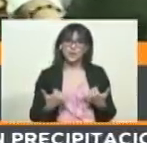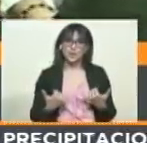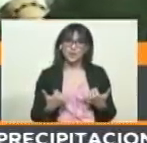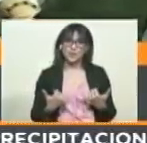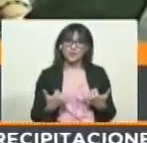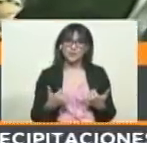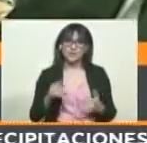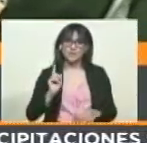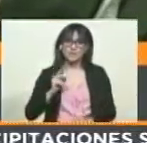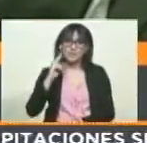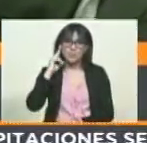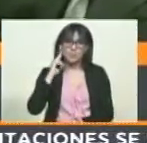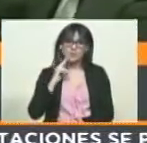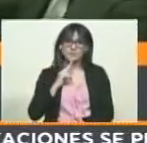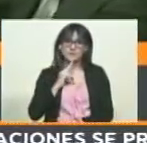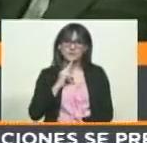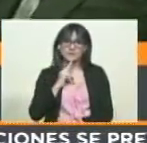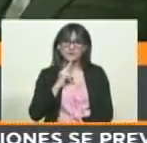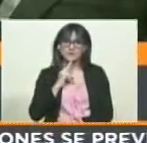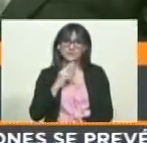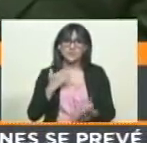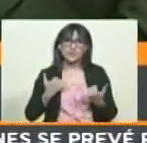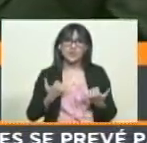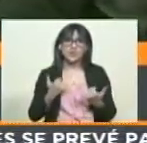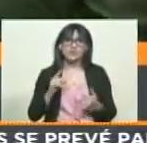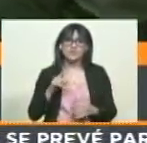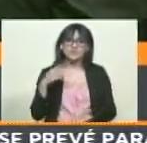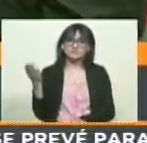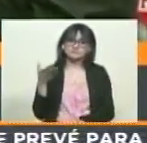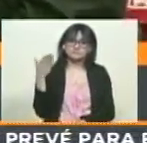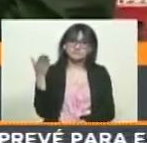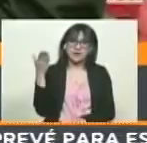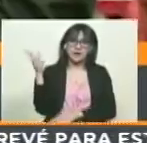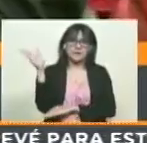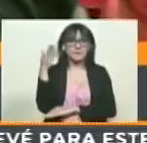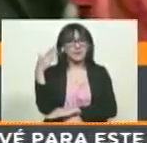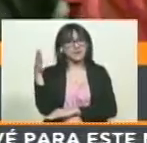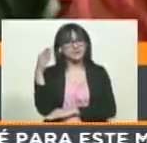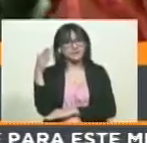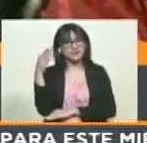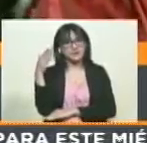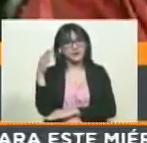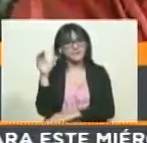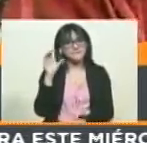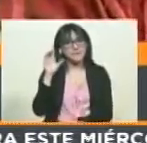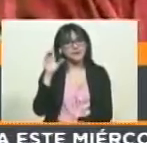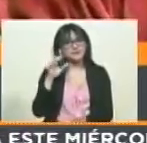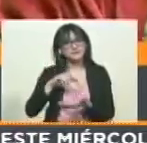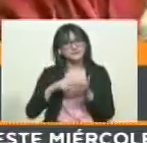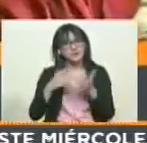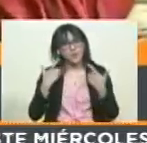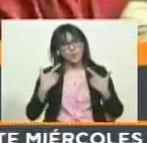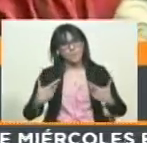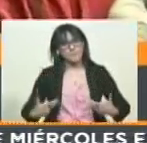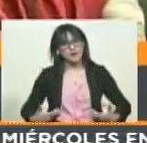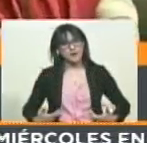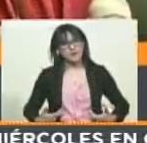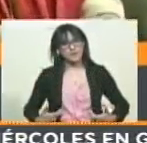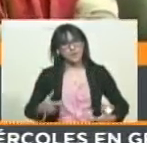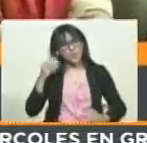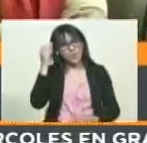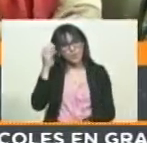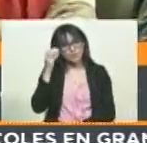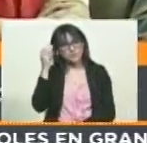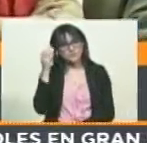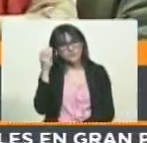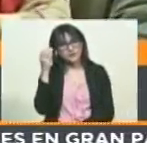ser bolivariano. Hoy más que nunca hay que levantar esa bandera de que patria es humanidad, conscientes de